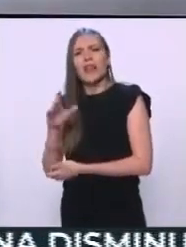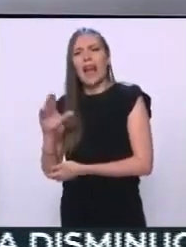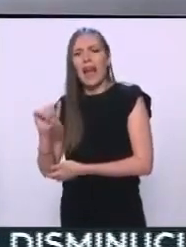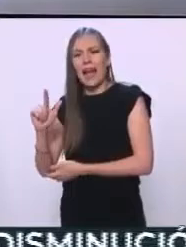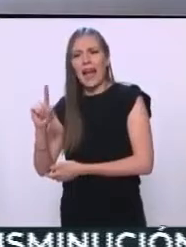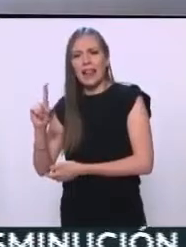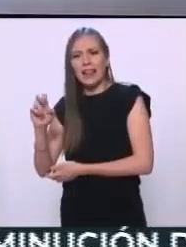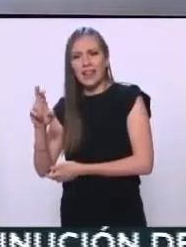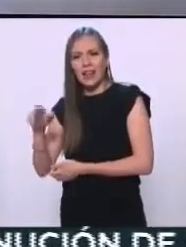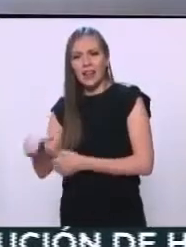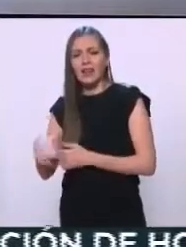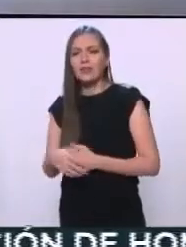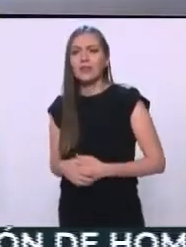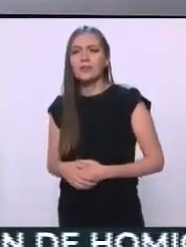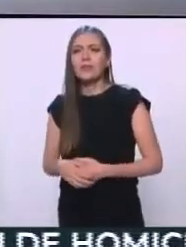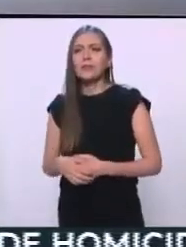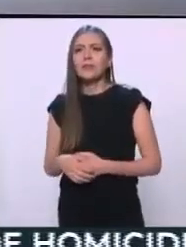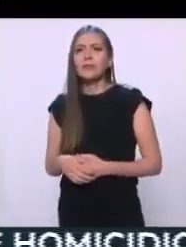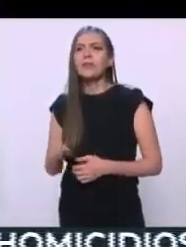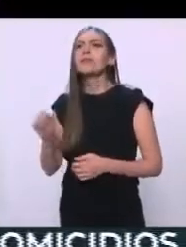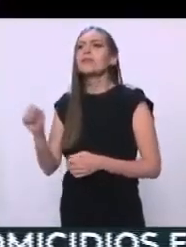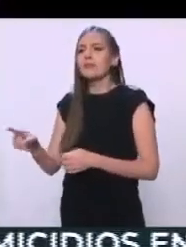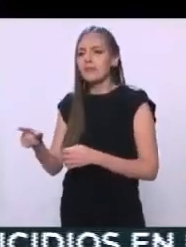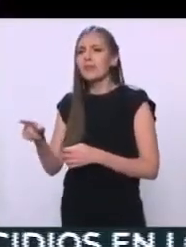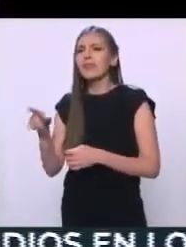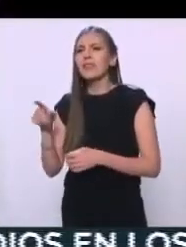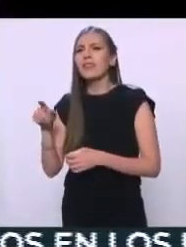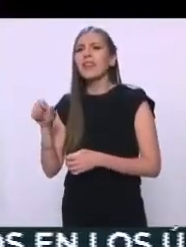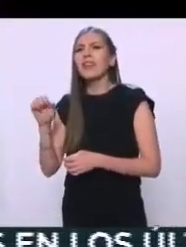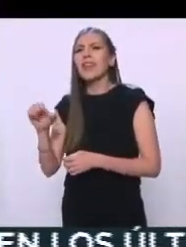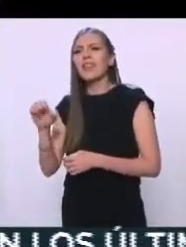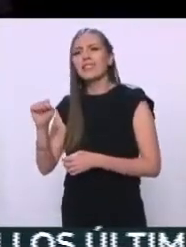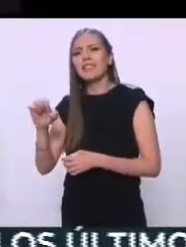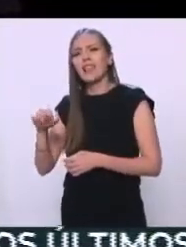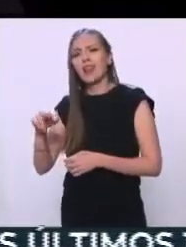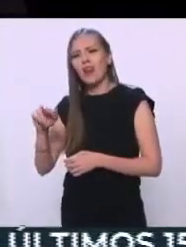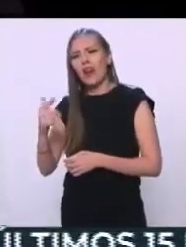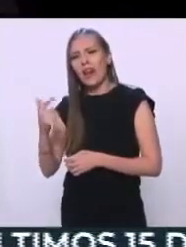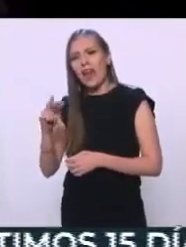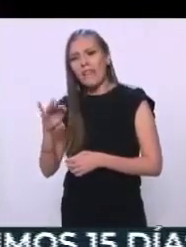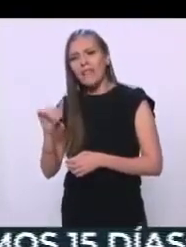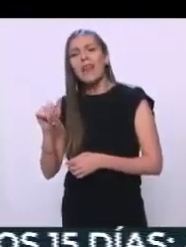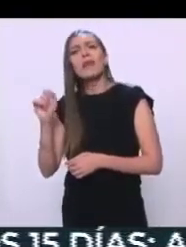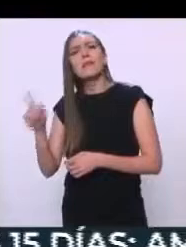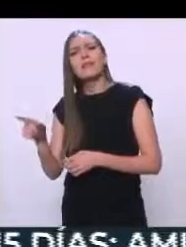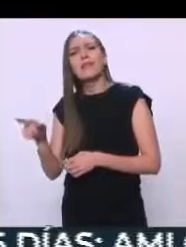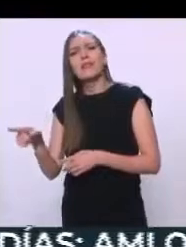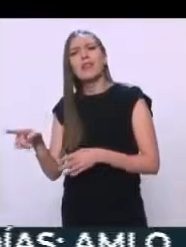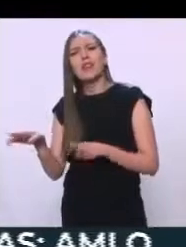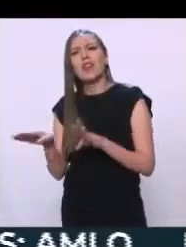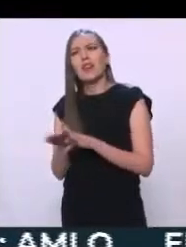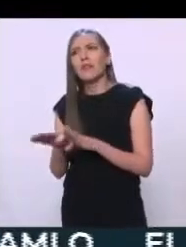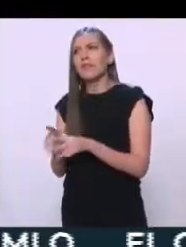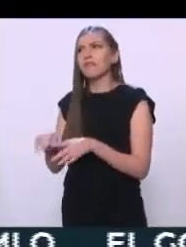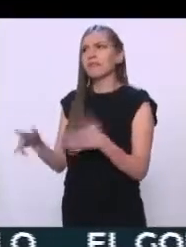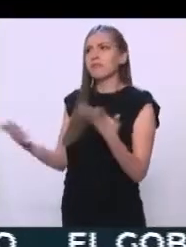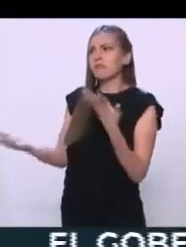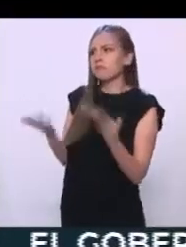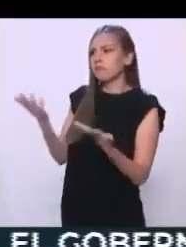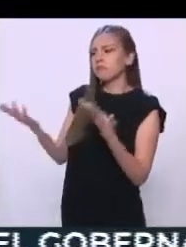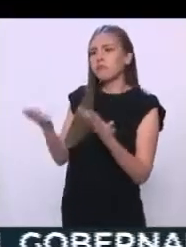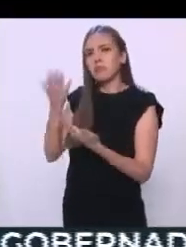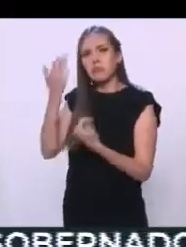hablas... El caso de Oceanografía también. El caso de... Que es otro de los grandes que se quedaron así como en el limbo de